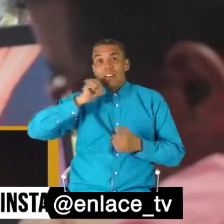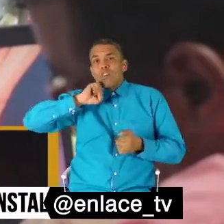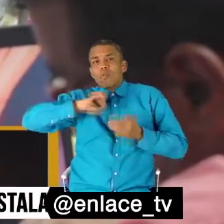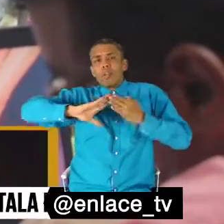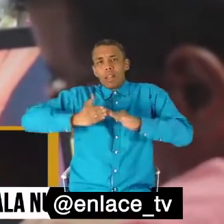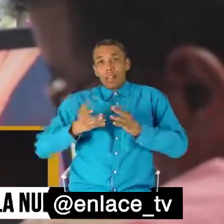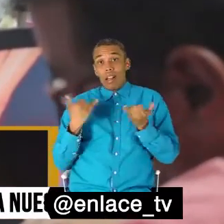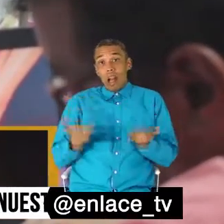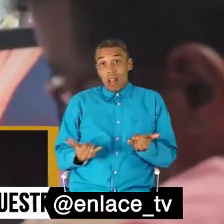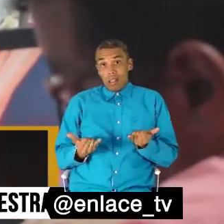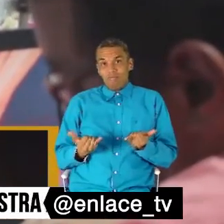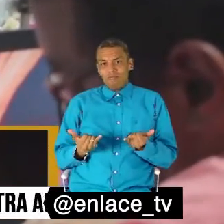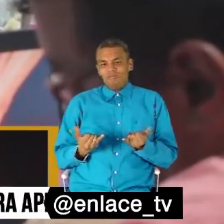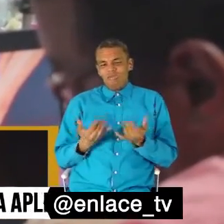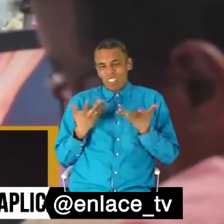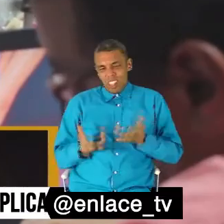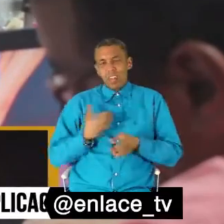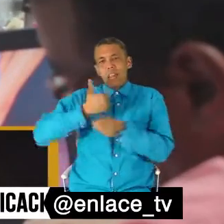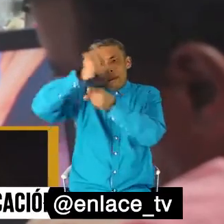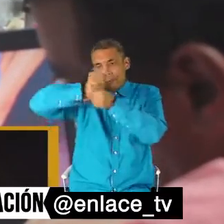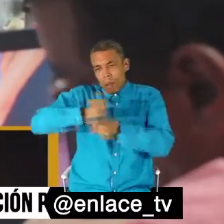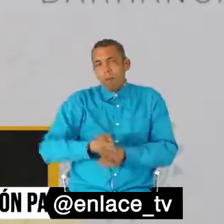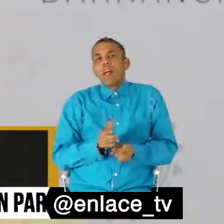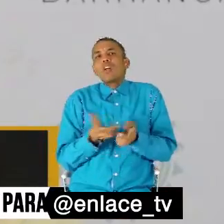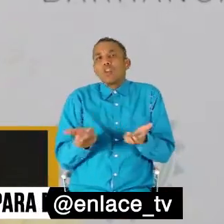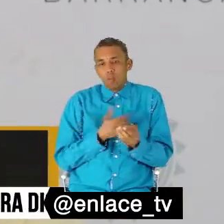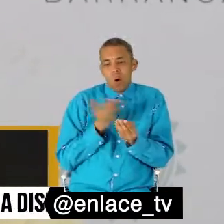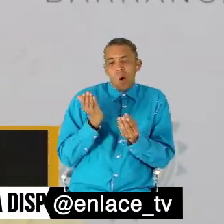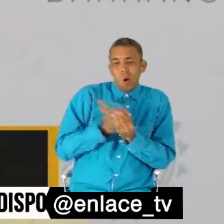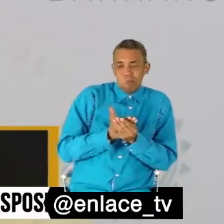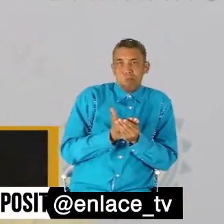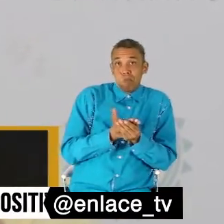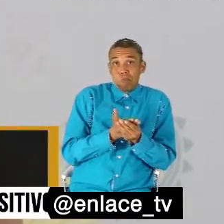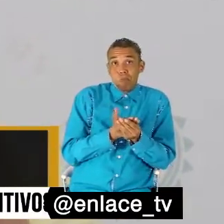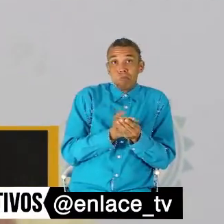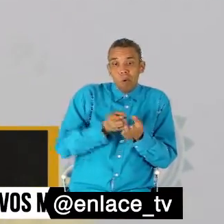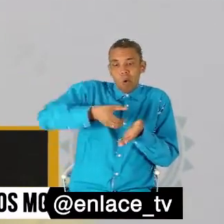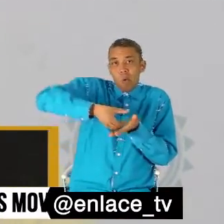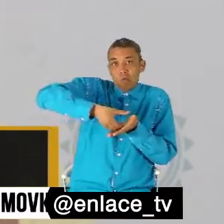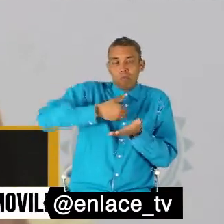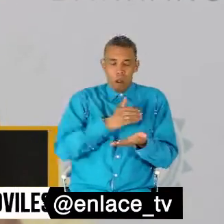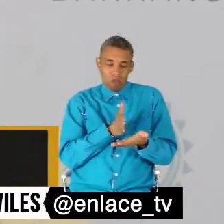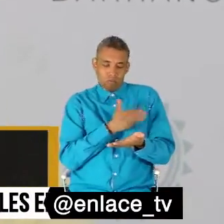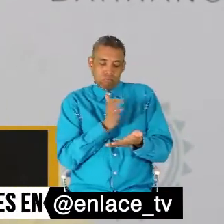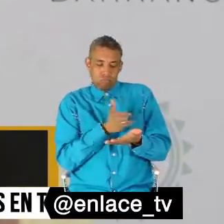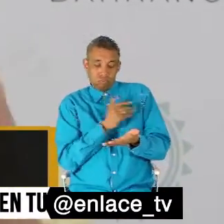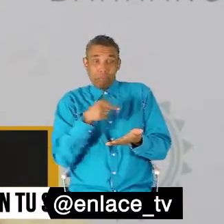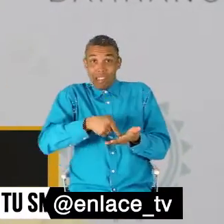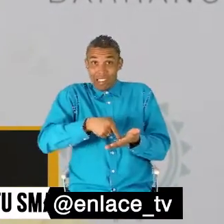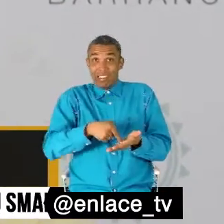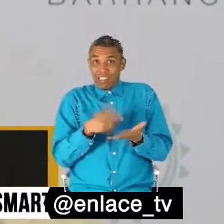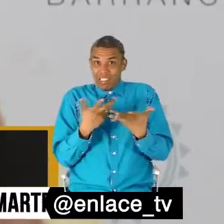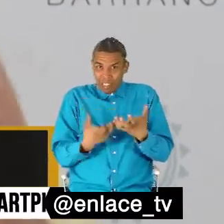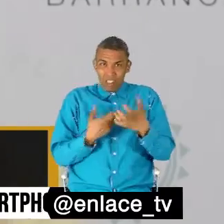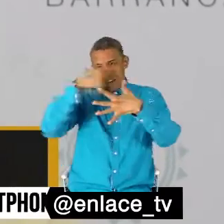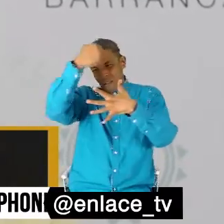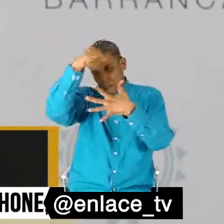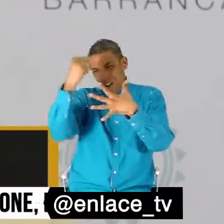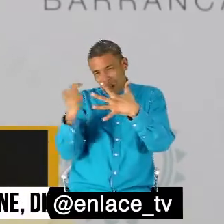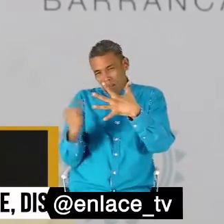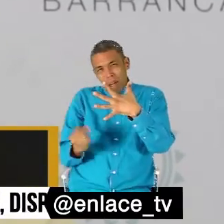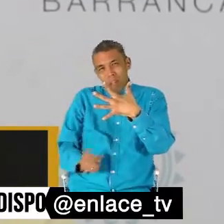interesantes. Queremos que ustedes los conozcan, queremos que ustedes nos acompañen para que evidencien el cumplimiento de todos y